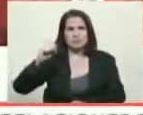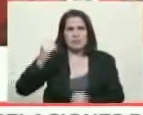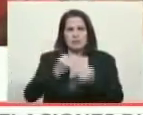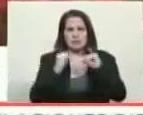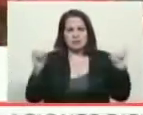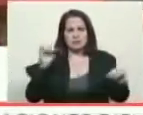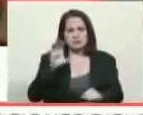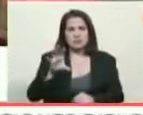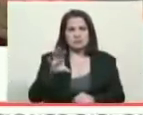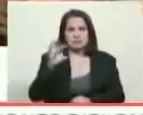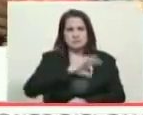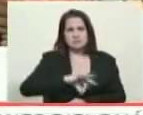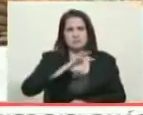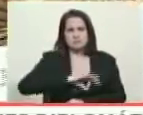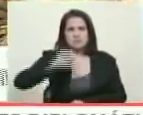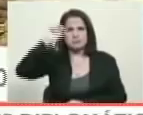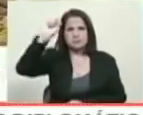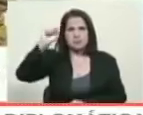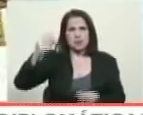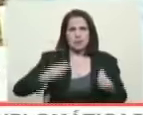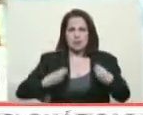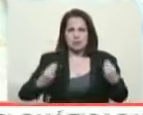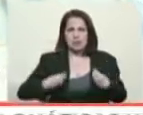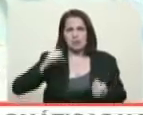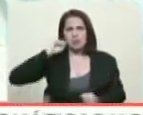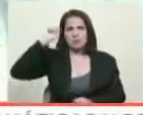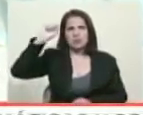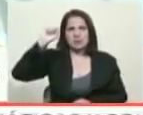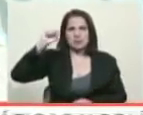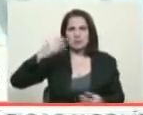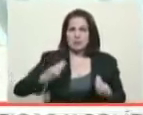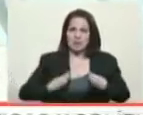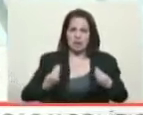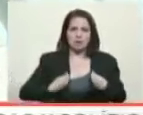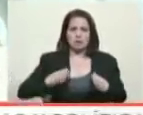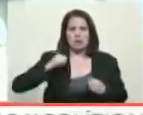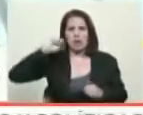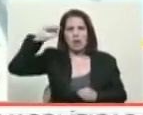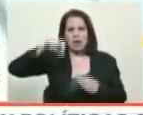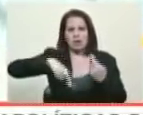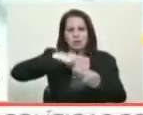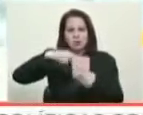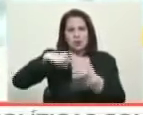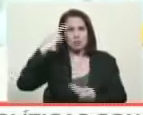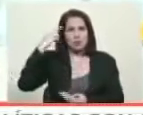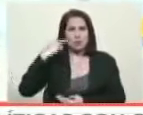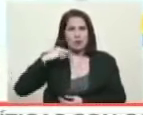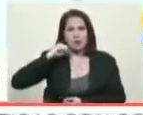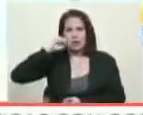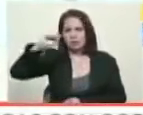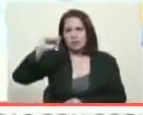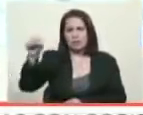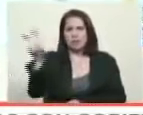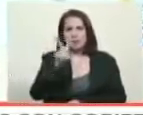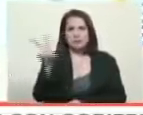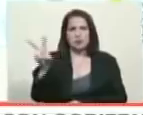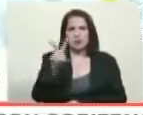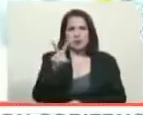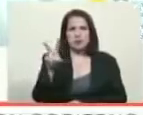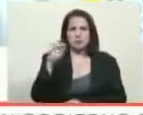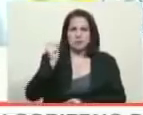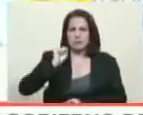si hay patria socialista que viva la revolución bolivariana de viva venezuela